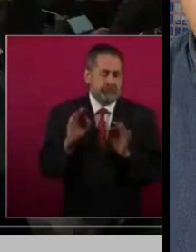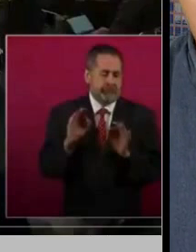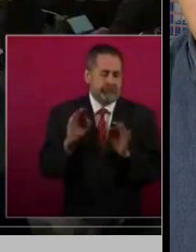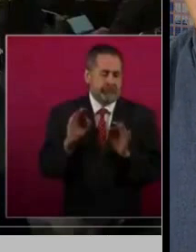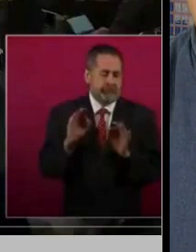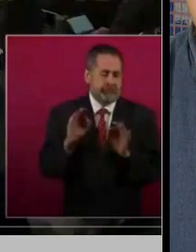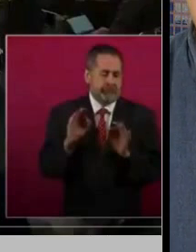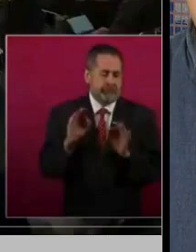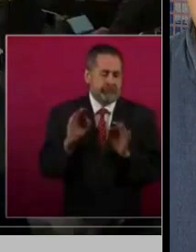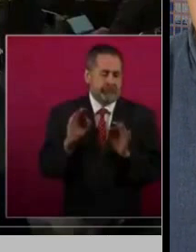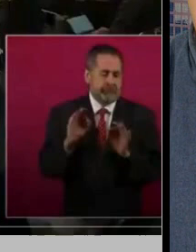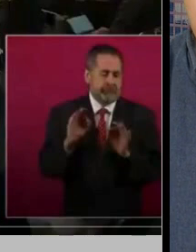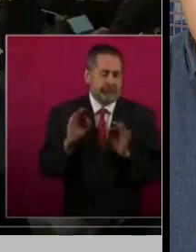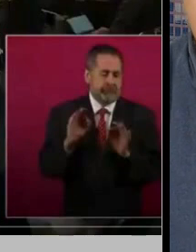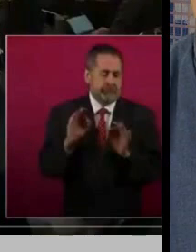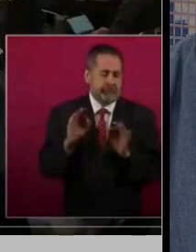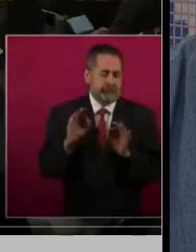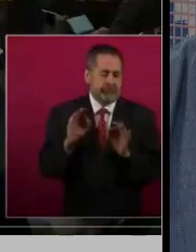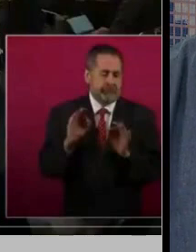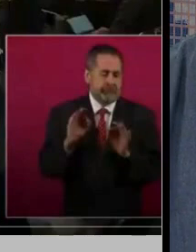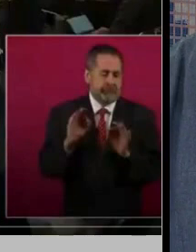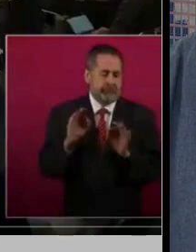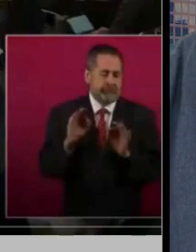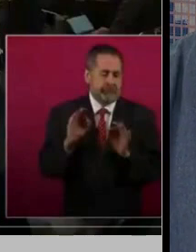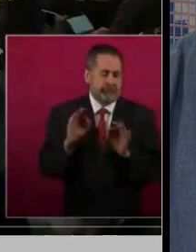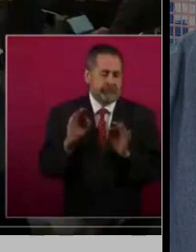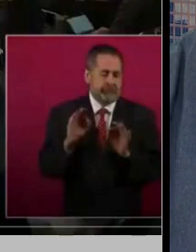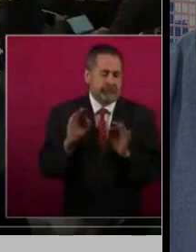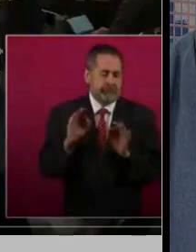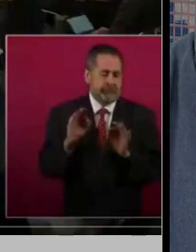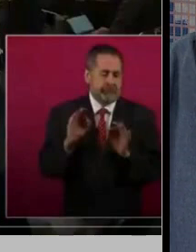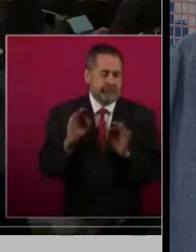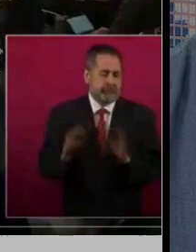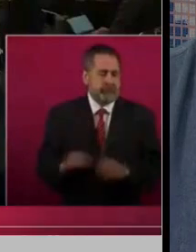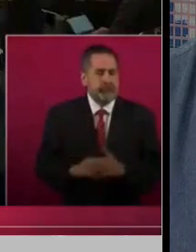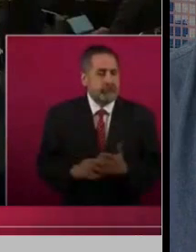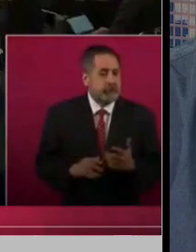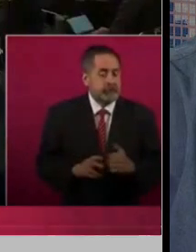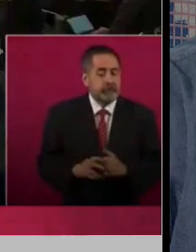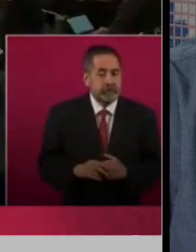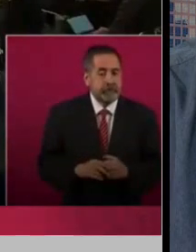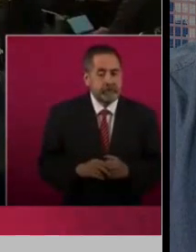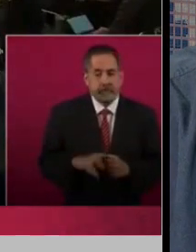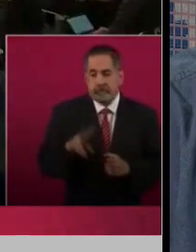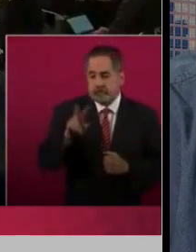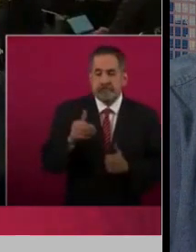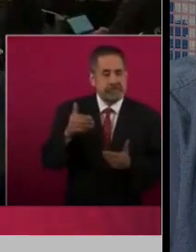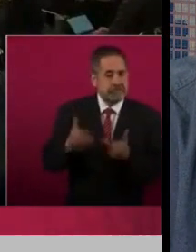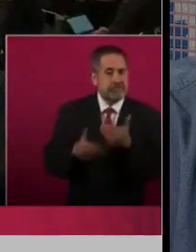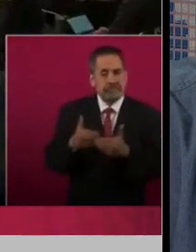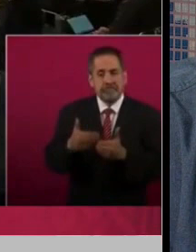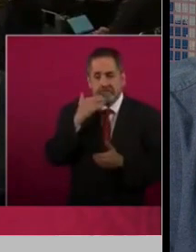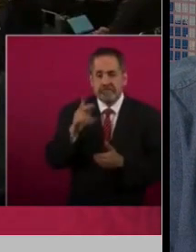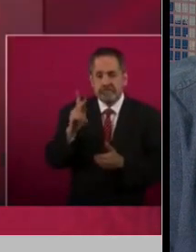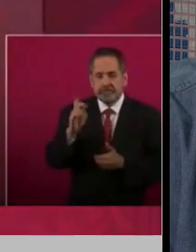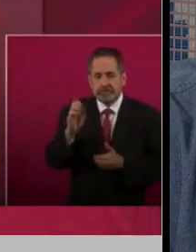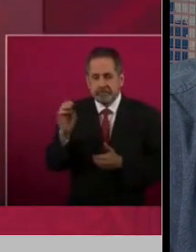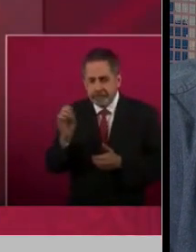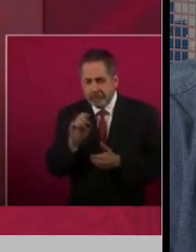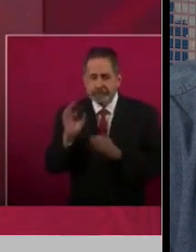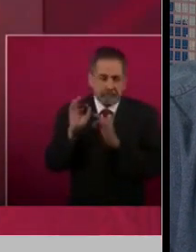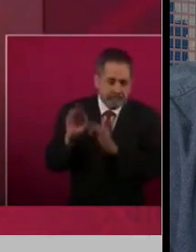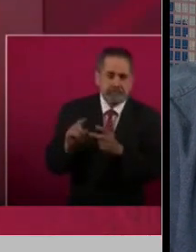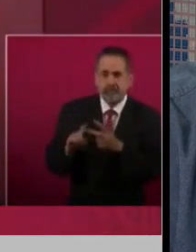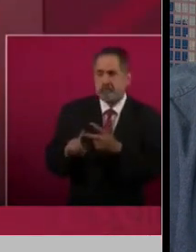con empresas de Estados Unidos ahorita vamos a escuchar lo que dijo el presidente va bien Pemex si estas empresas que tú